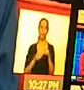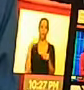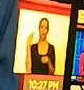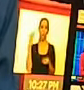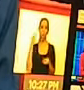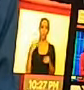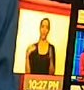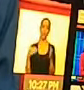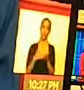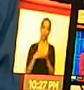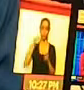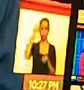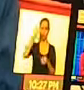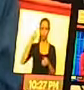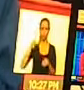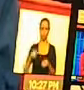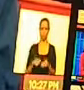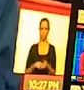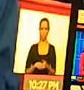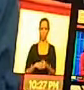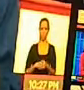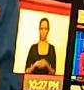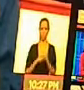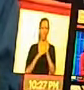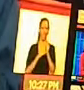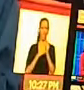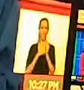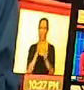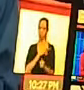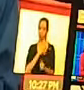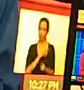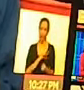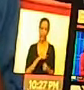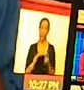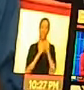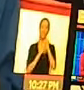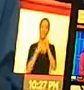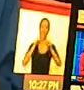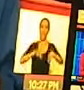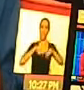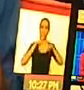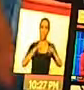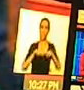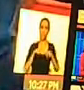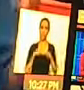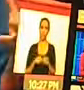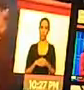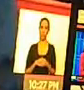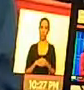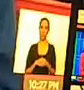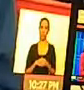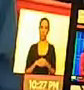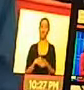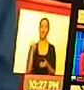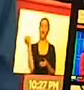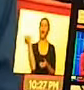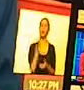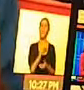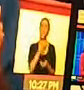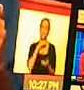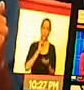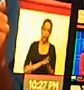contra su pueblo. Líderes sociales, líderes campesinos, que son asesinados